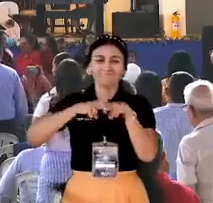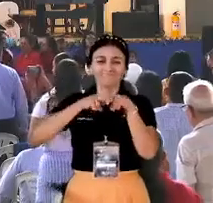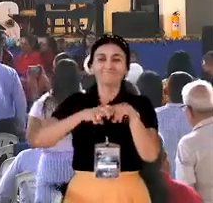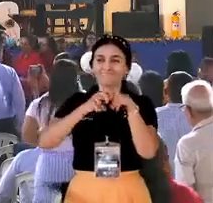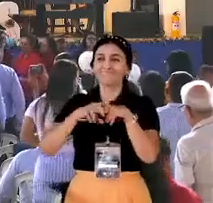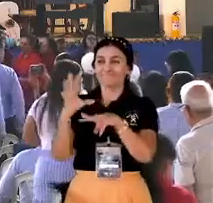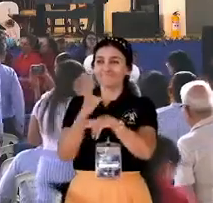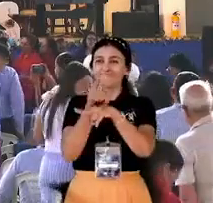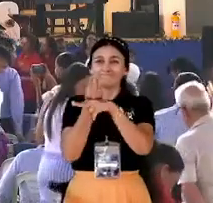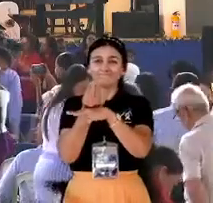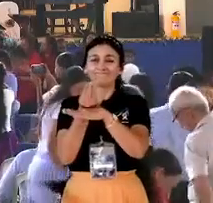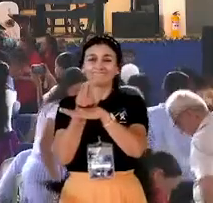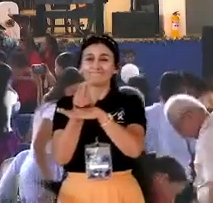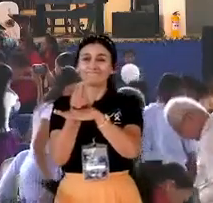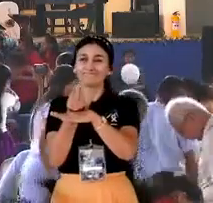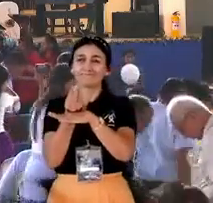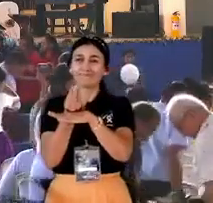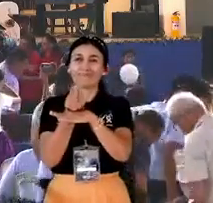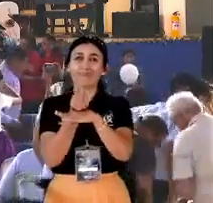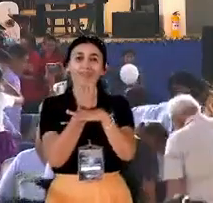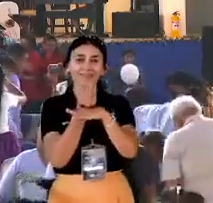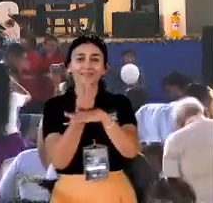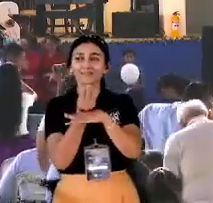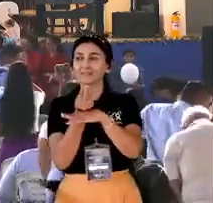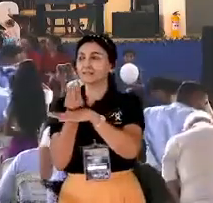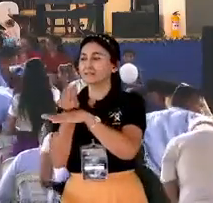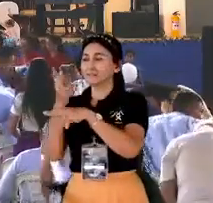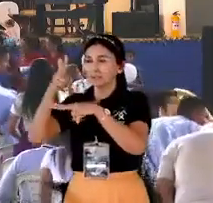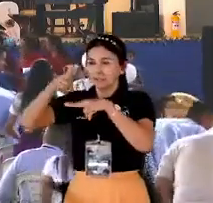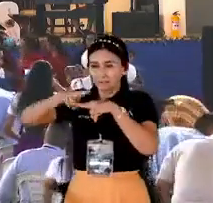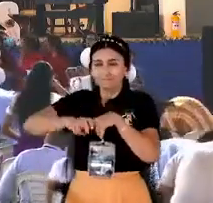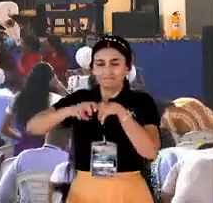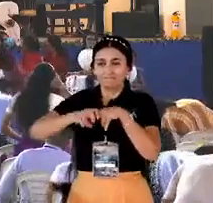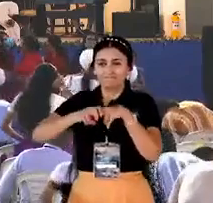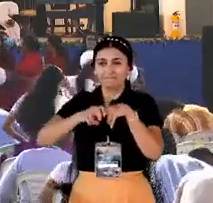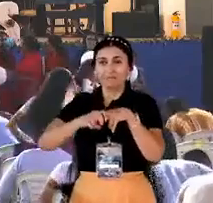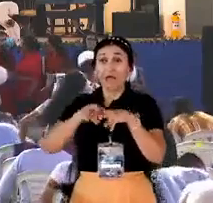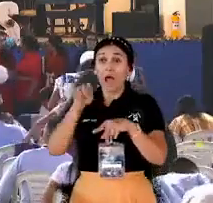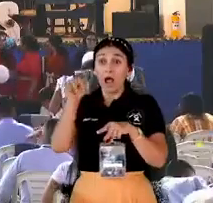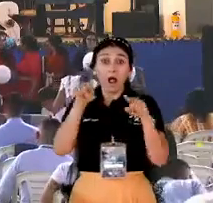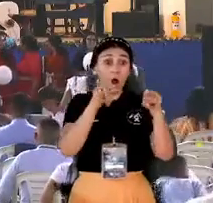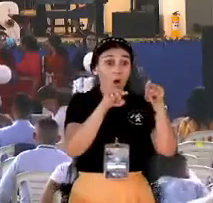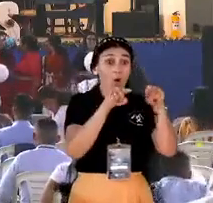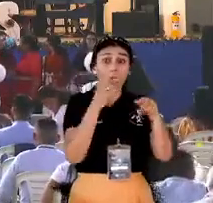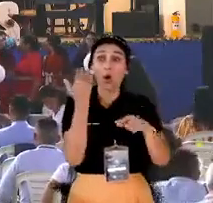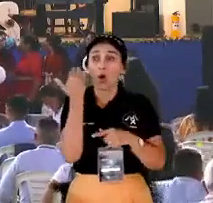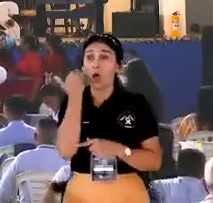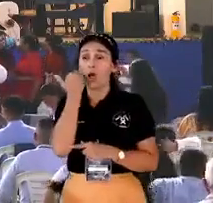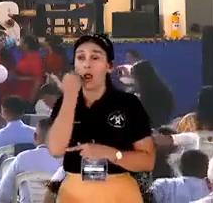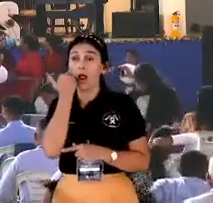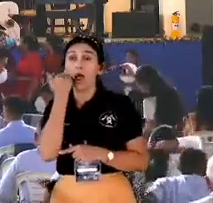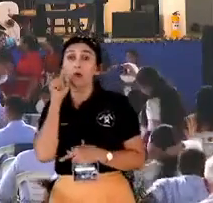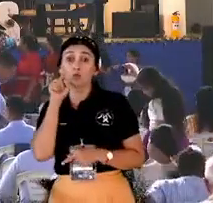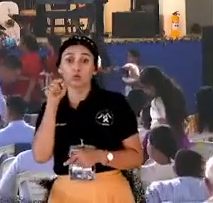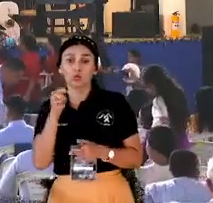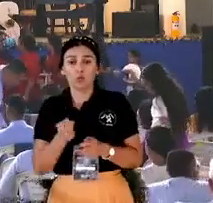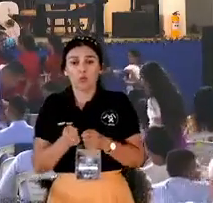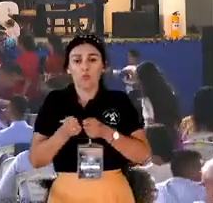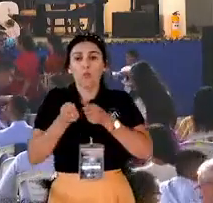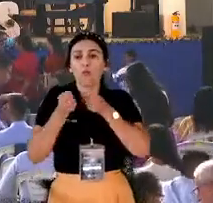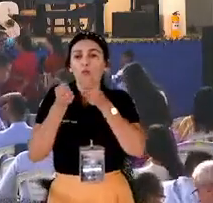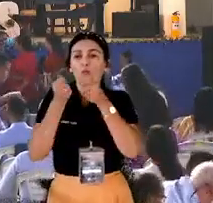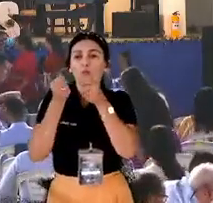del Señor. Ahí donde está, querida hermana, va a recibir